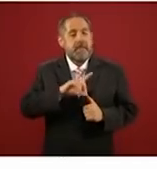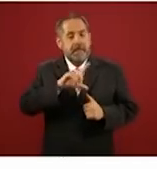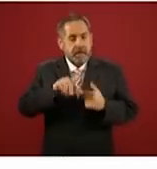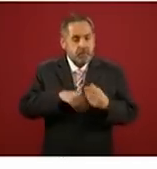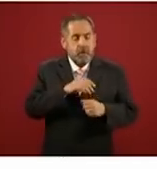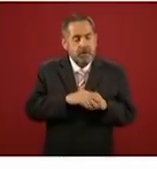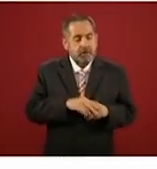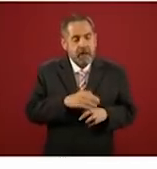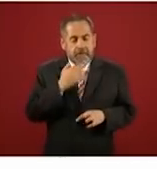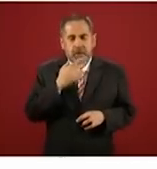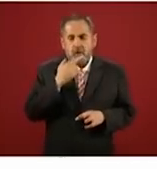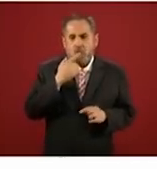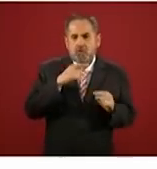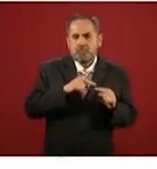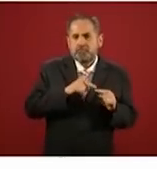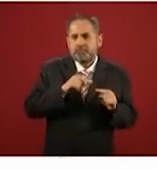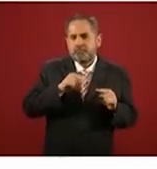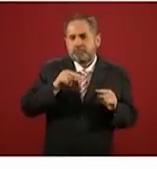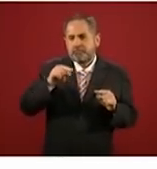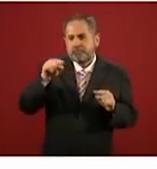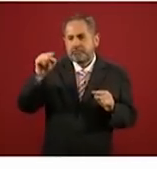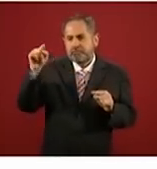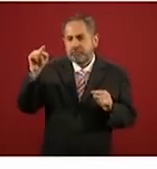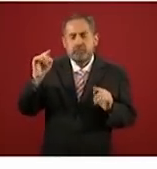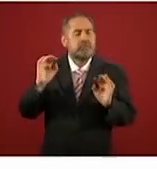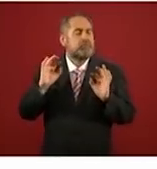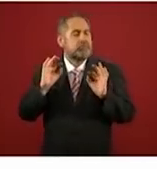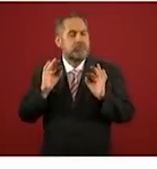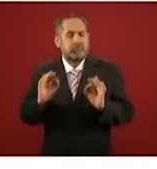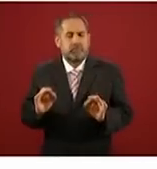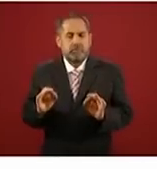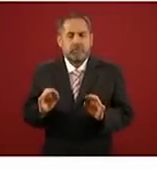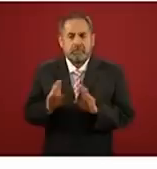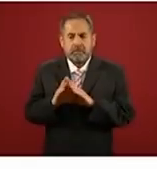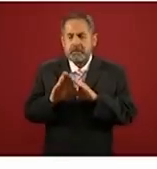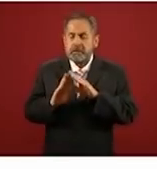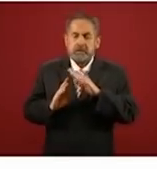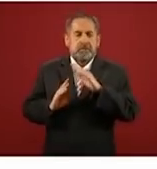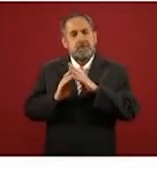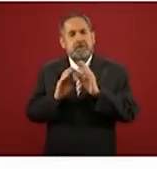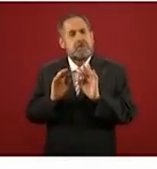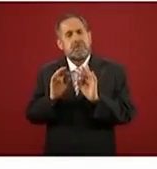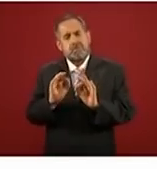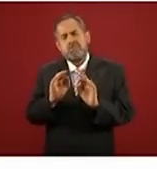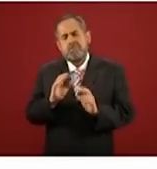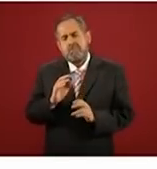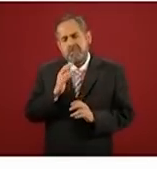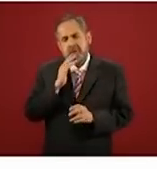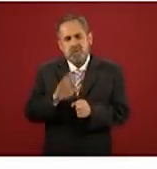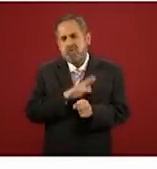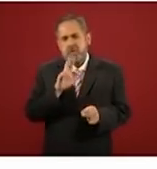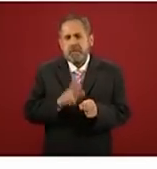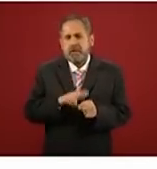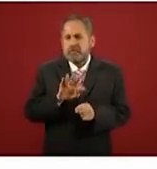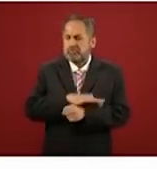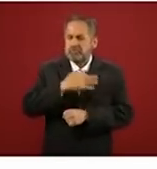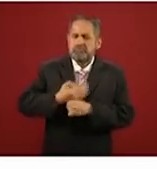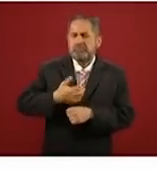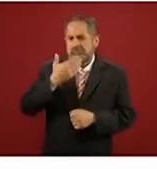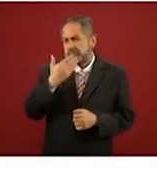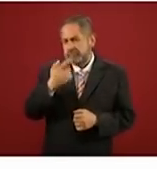comportamiento e incluso la alta estacional es muy baja en el tema de gas